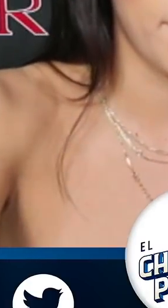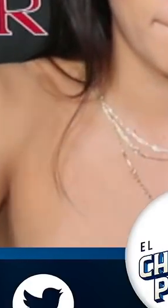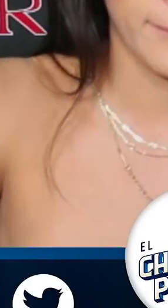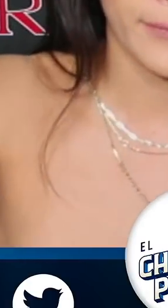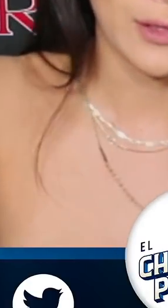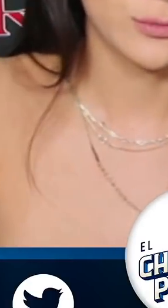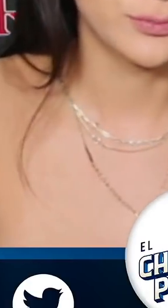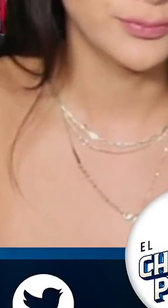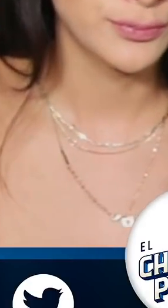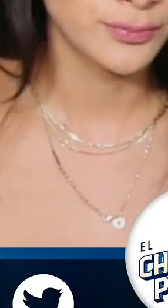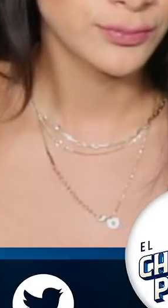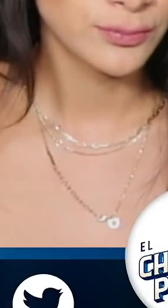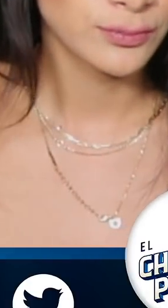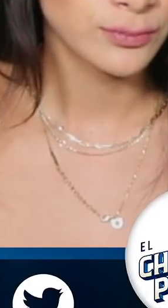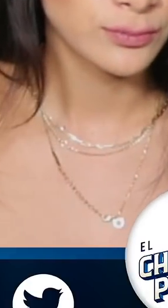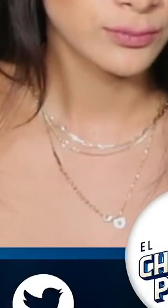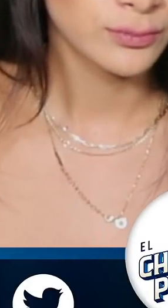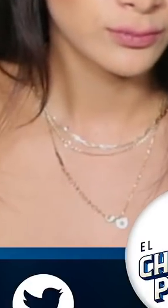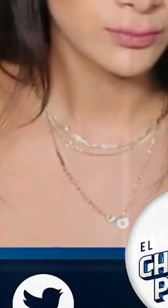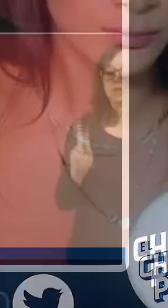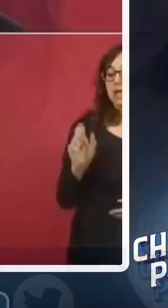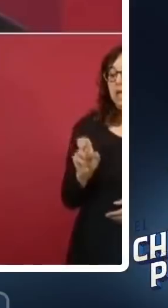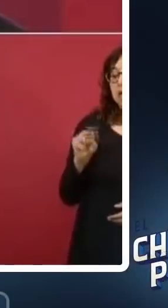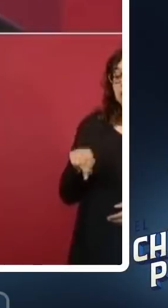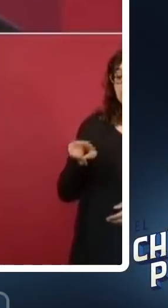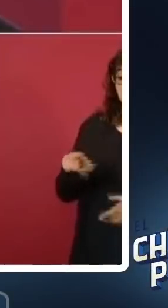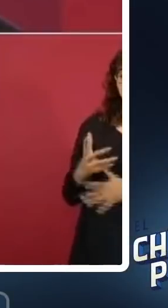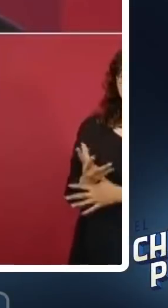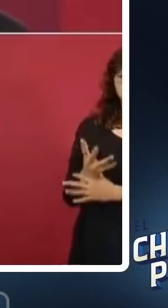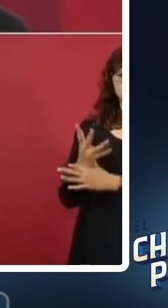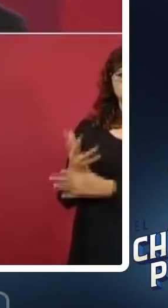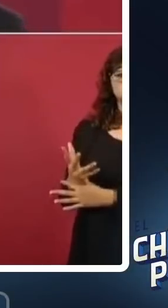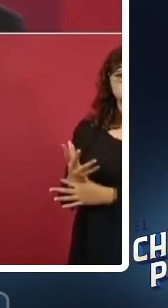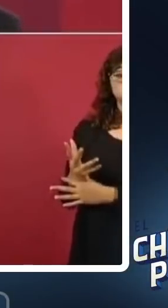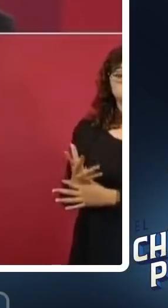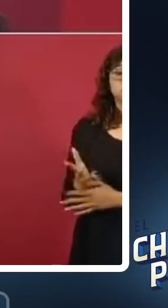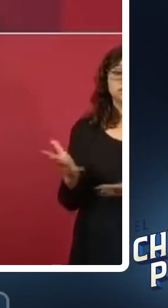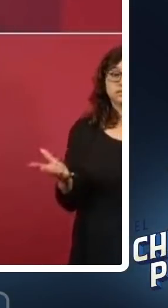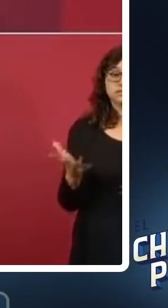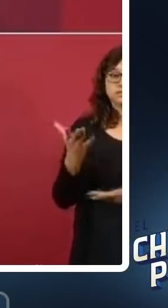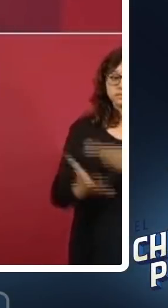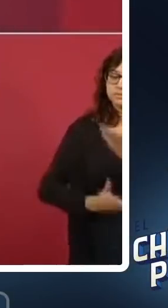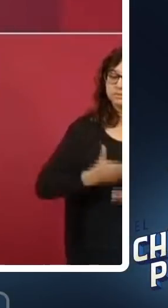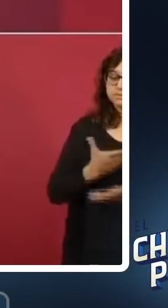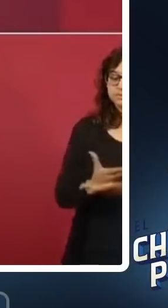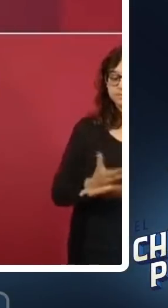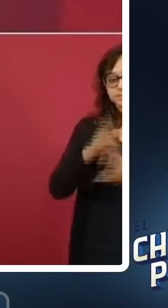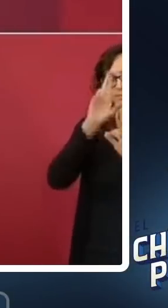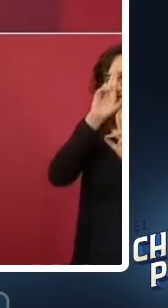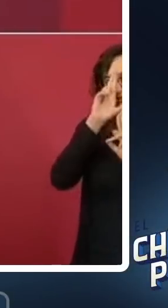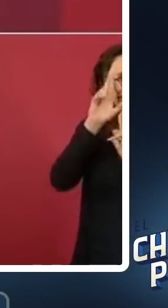el embajador Ken Salazar, con todo respeto,